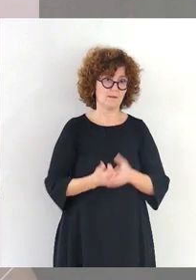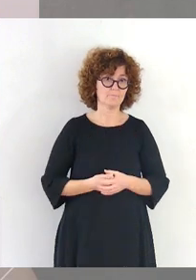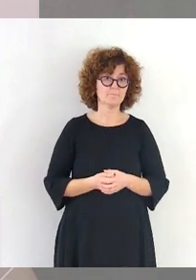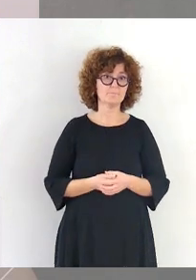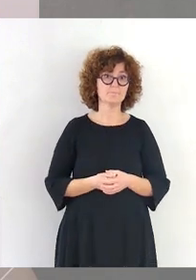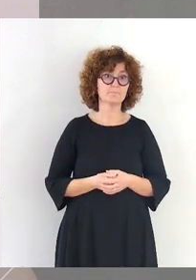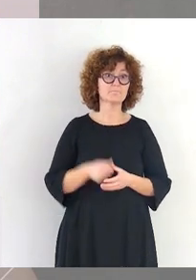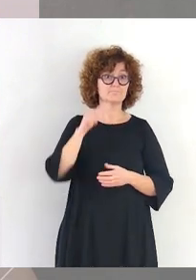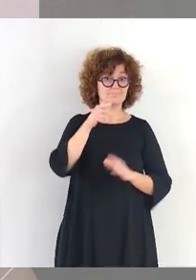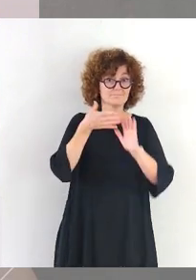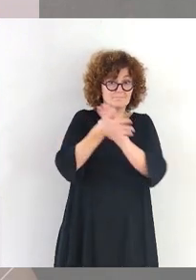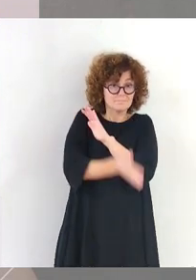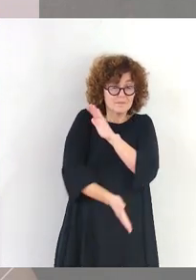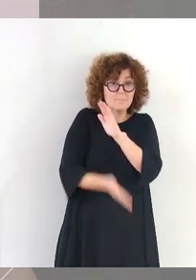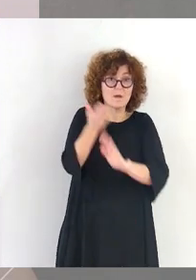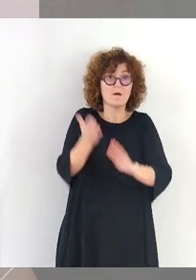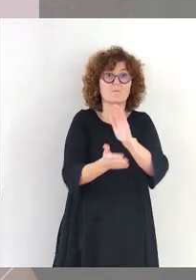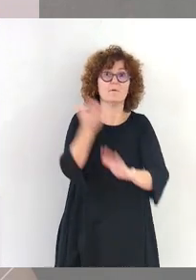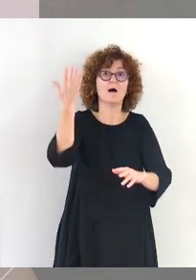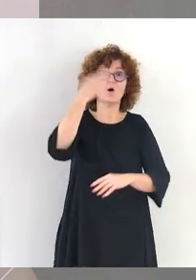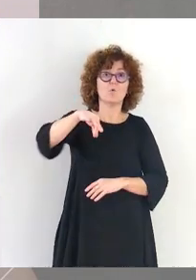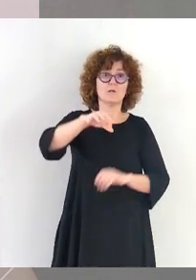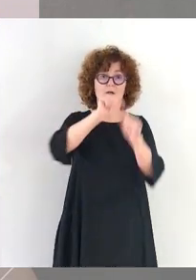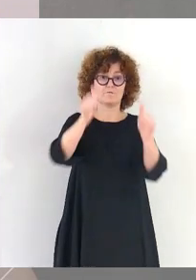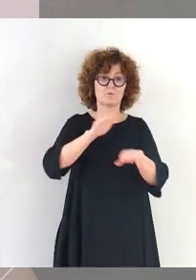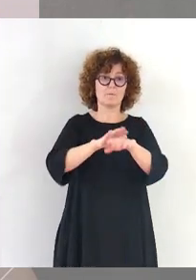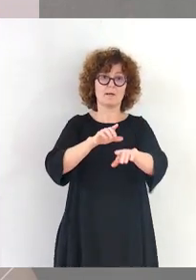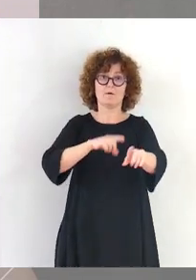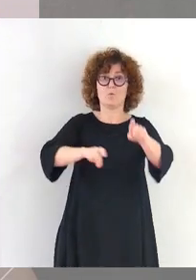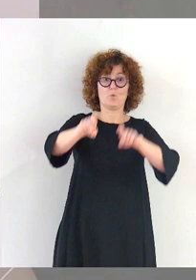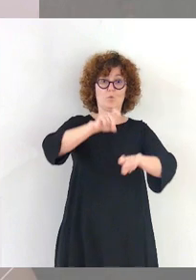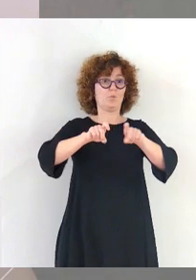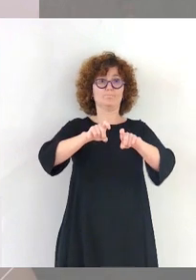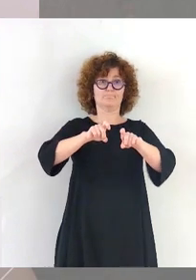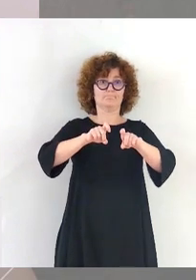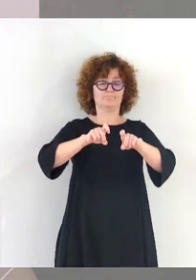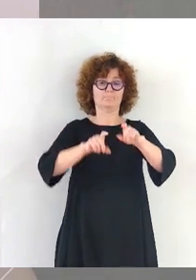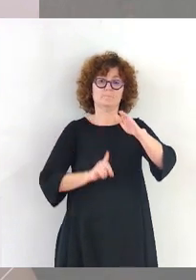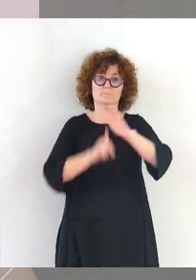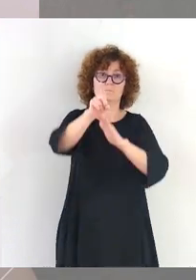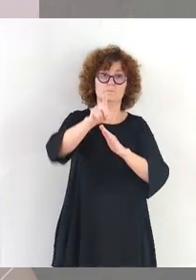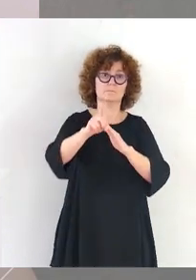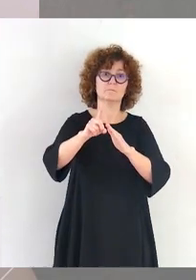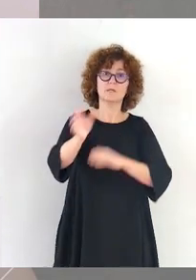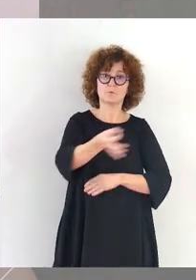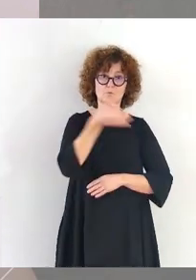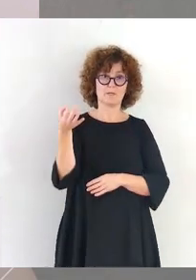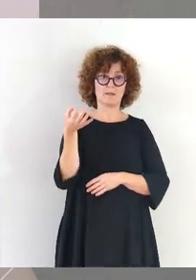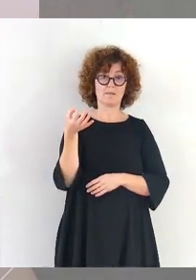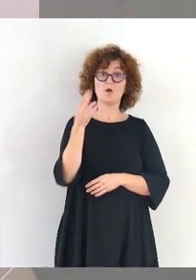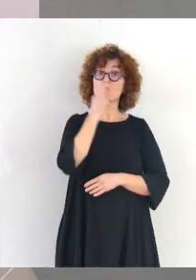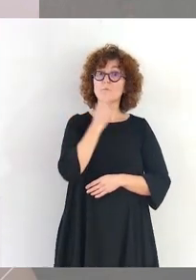que constituye la única Senda viable para no retroceder en términos de desarrollo y prosperidad el compromiso de